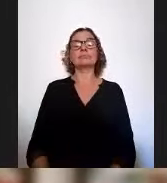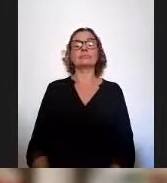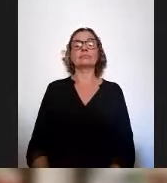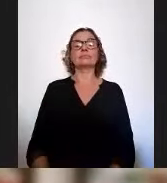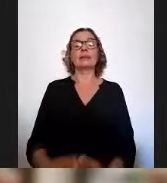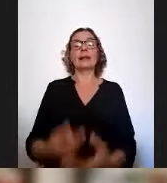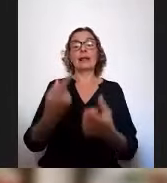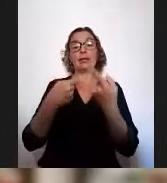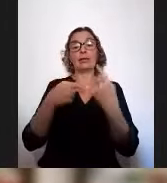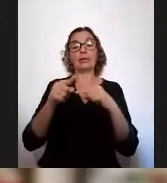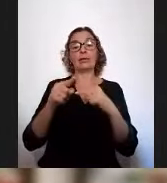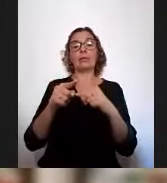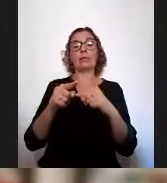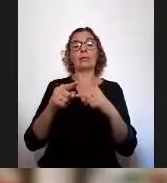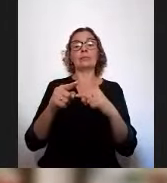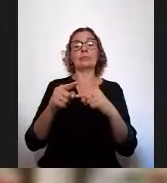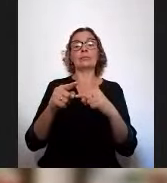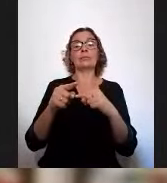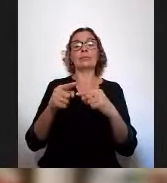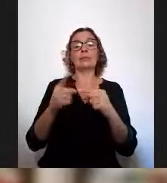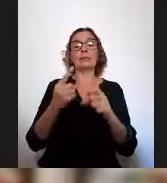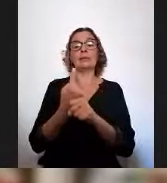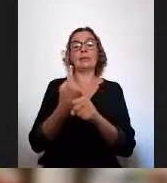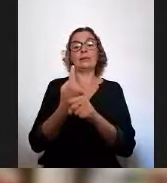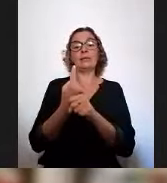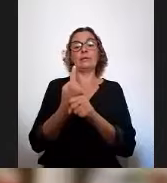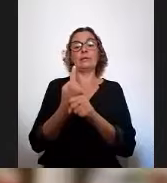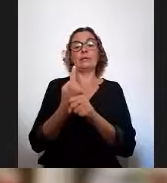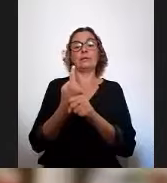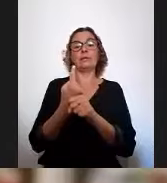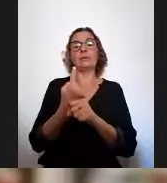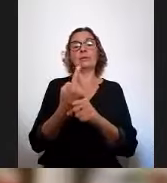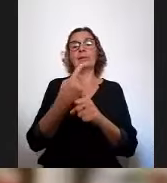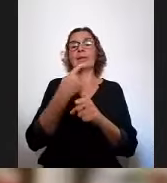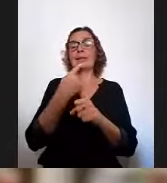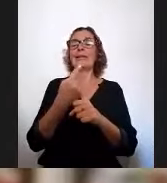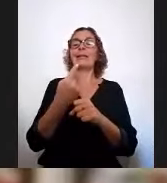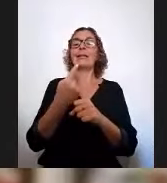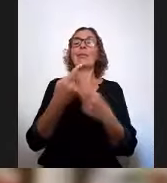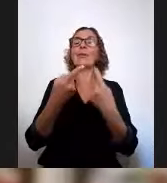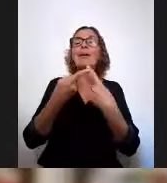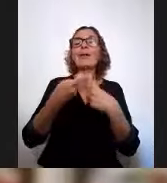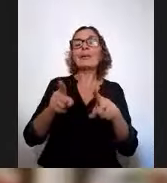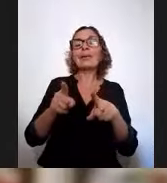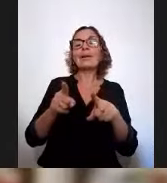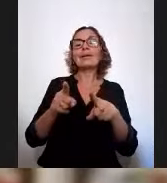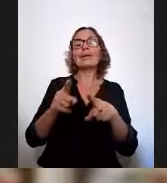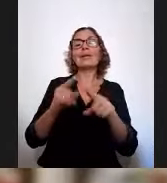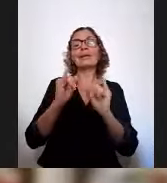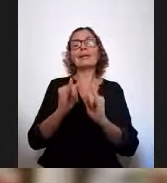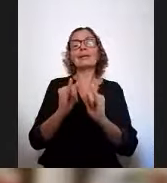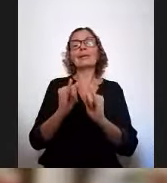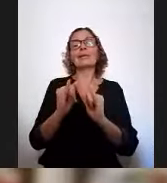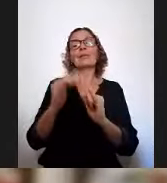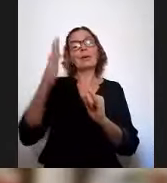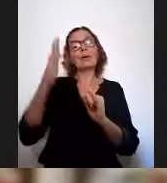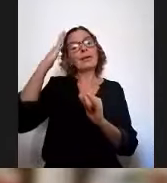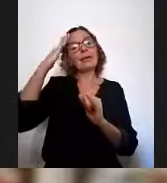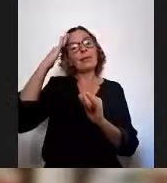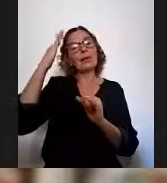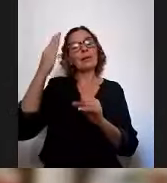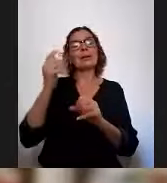Entonces, primero definimos la diferencia, ¿sí? Tenemos que saber